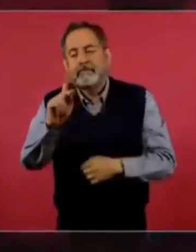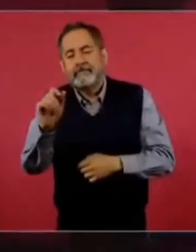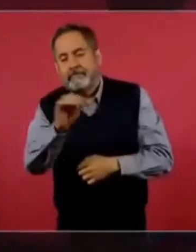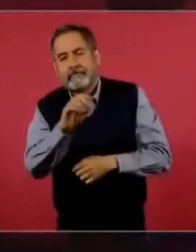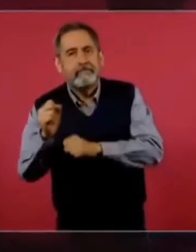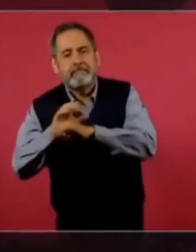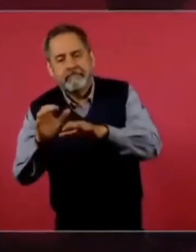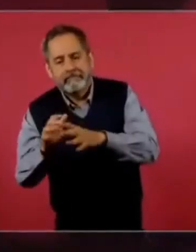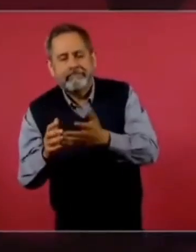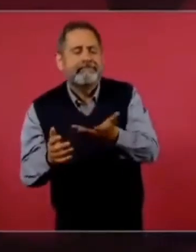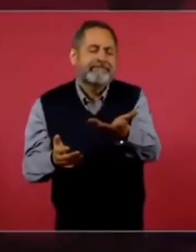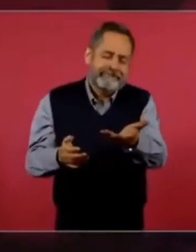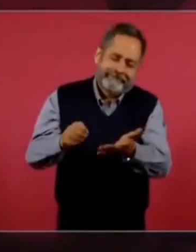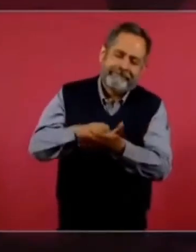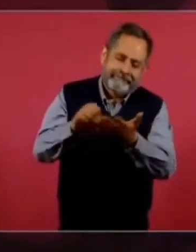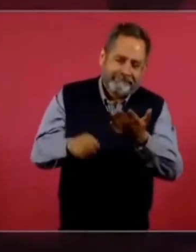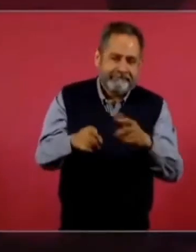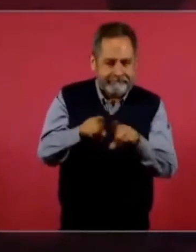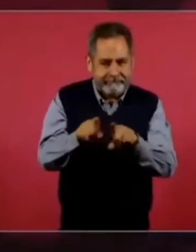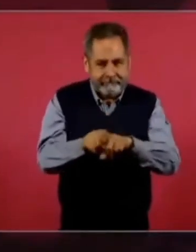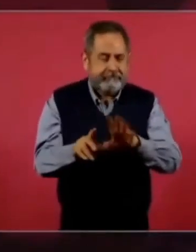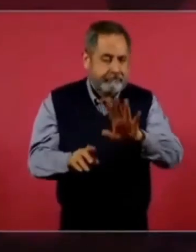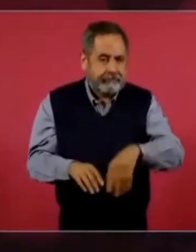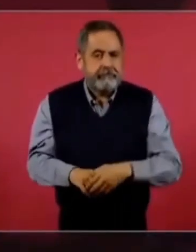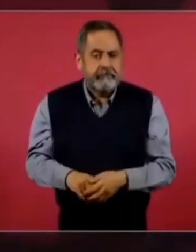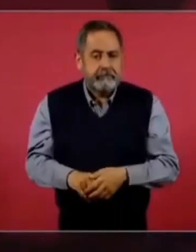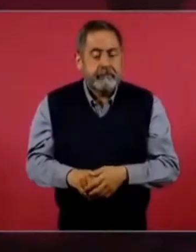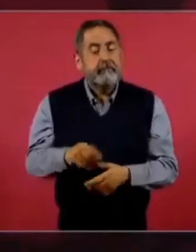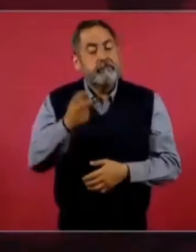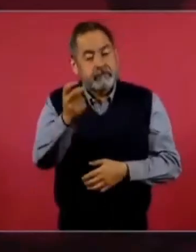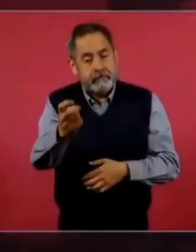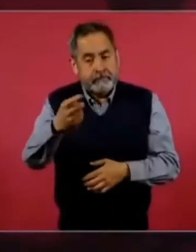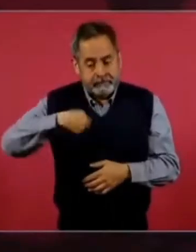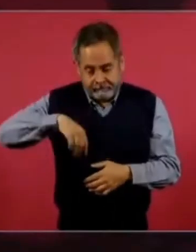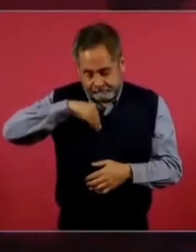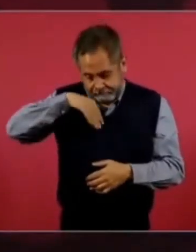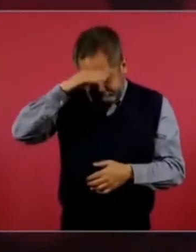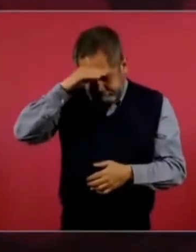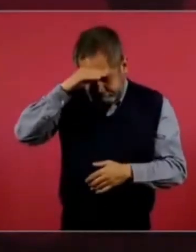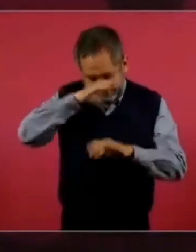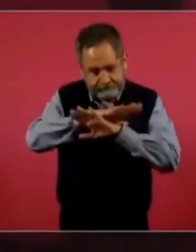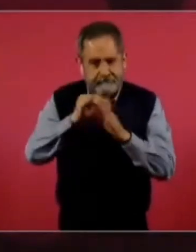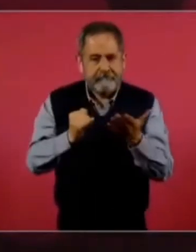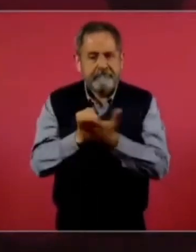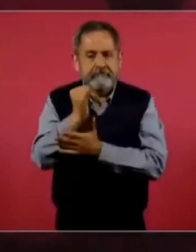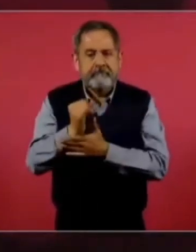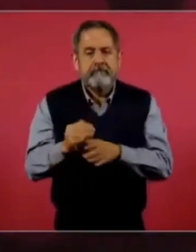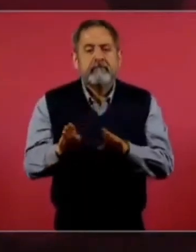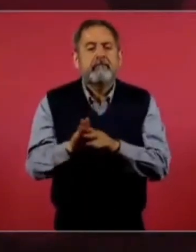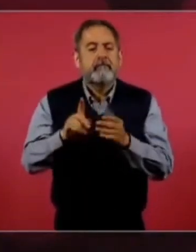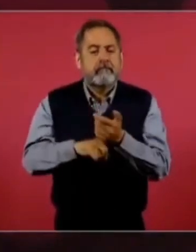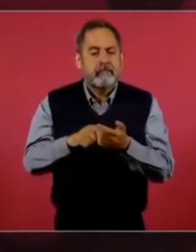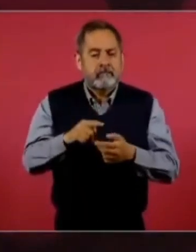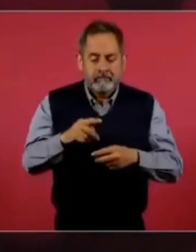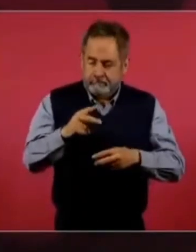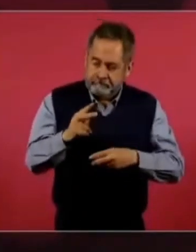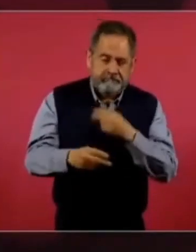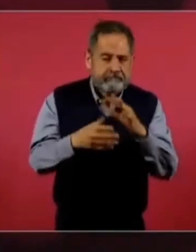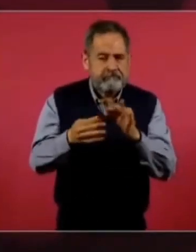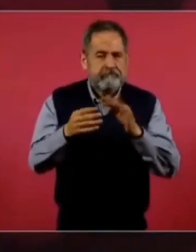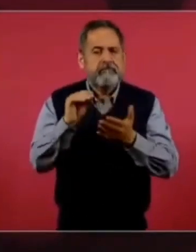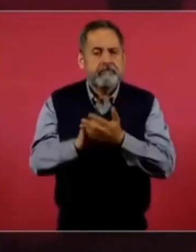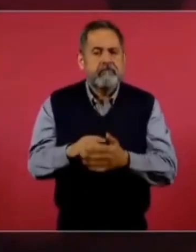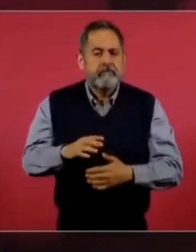entonces regresando al tema, decidimos, a ver, vamos a aplicar eso.